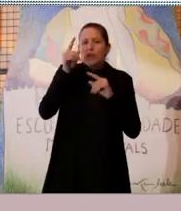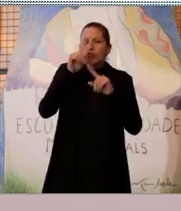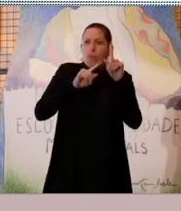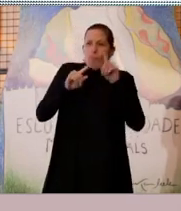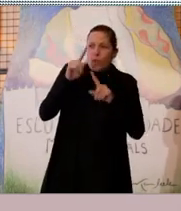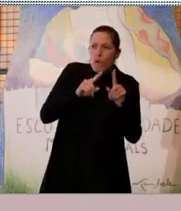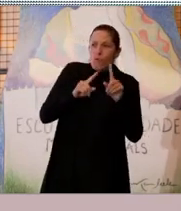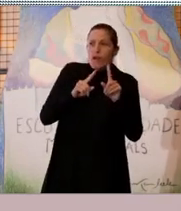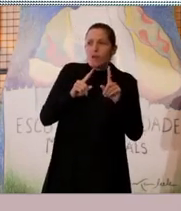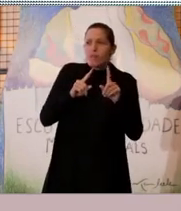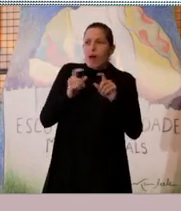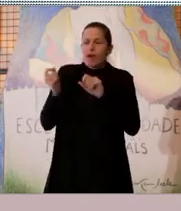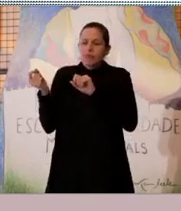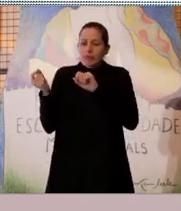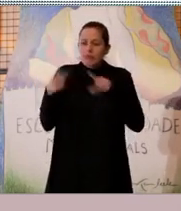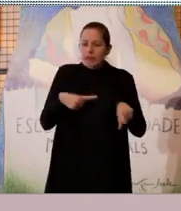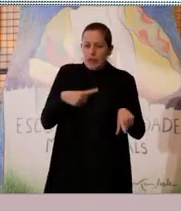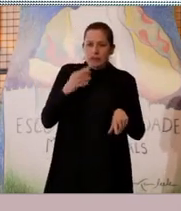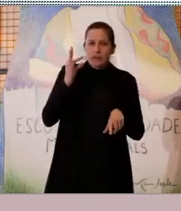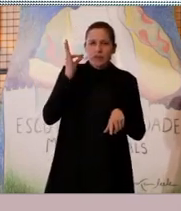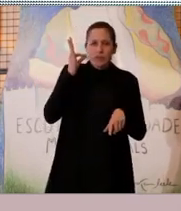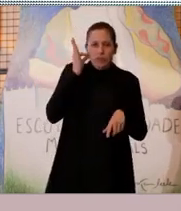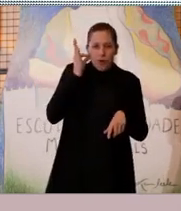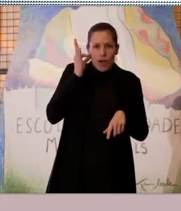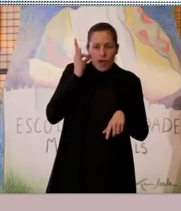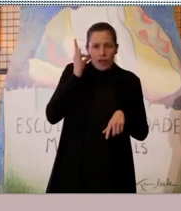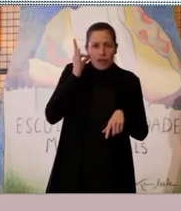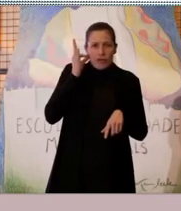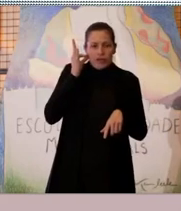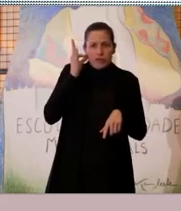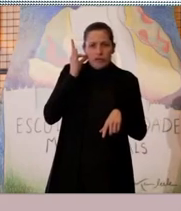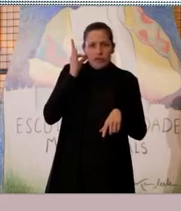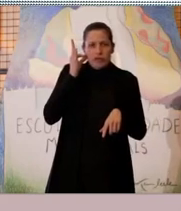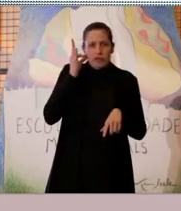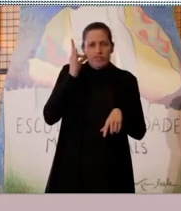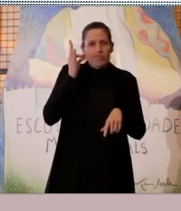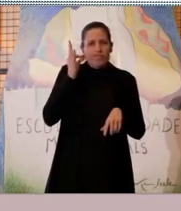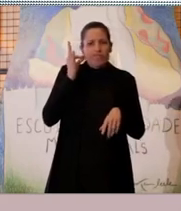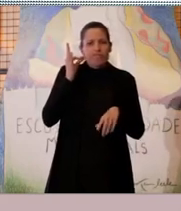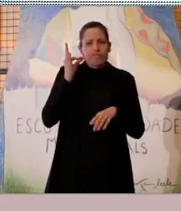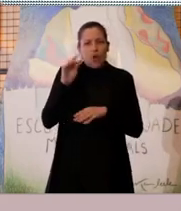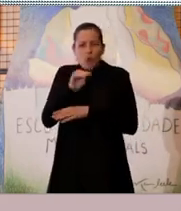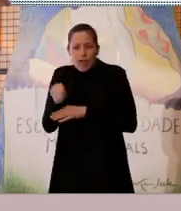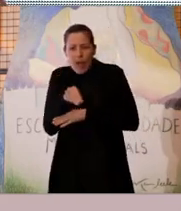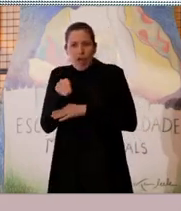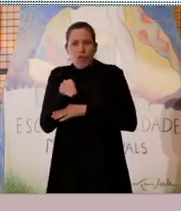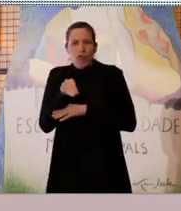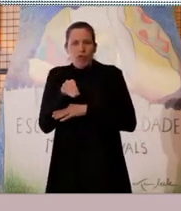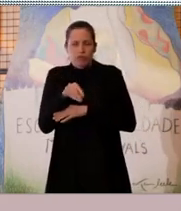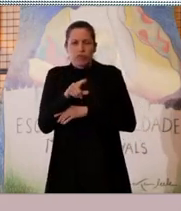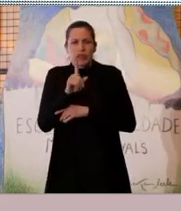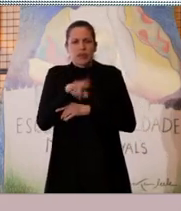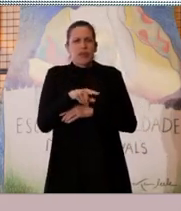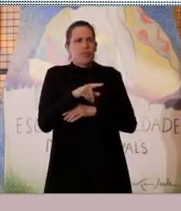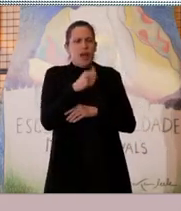ocupando nuestros sitios es un problema Por supuesto es de ellos pero no solo también es un problema porque hay una parte que